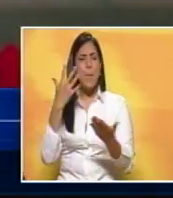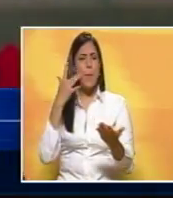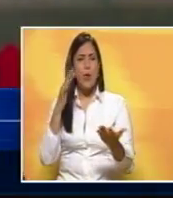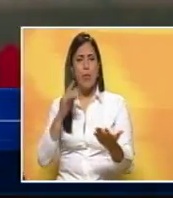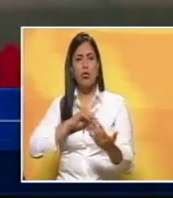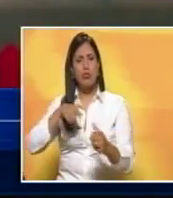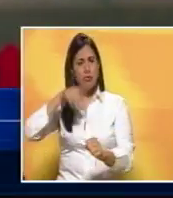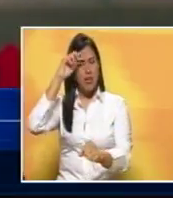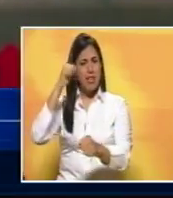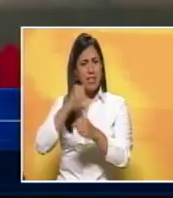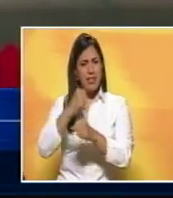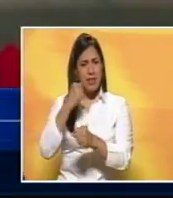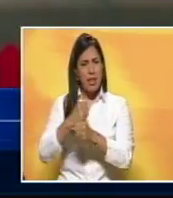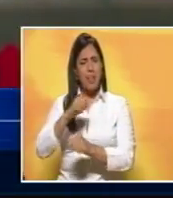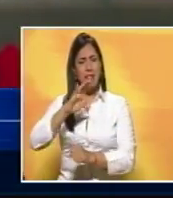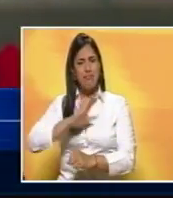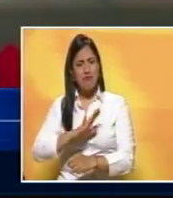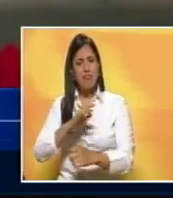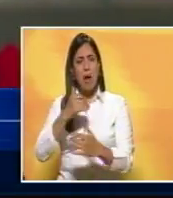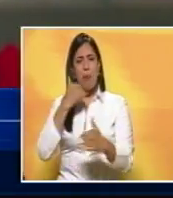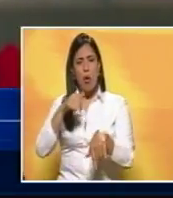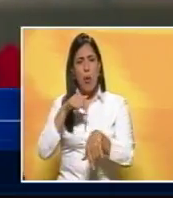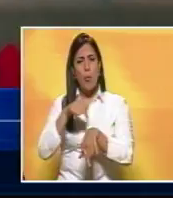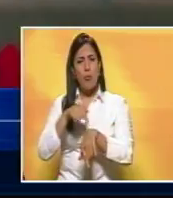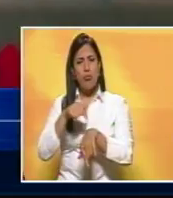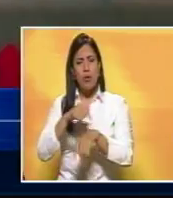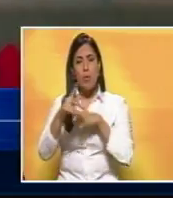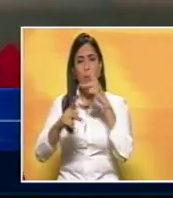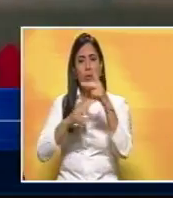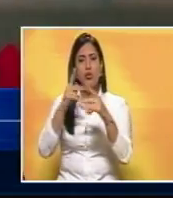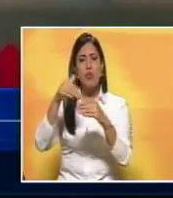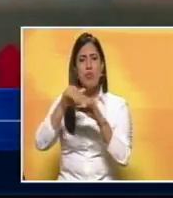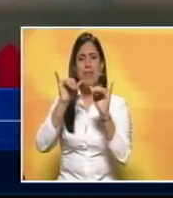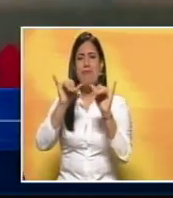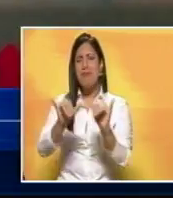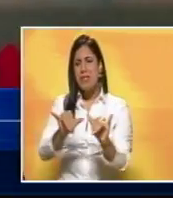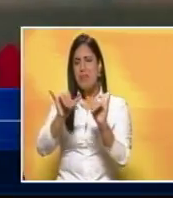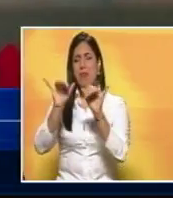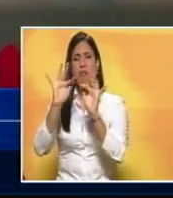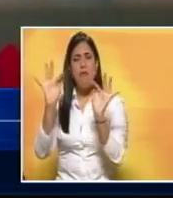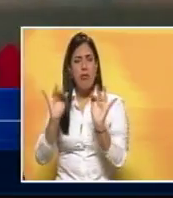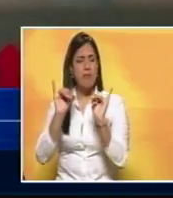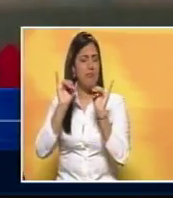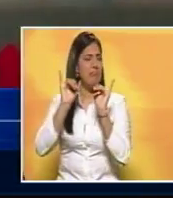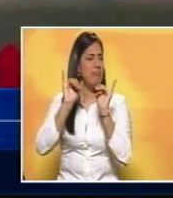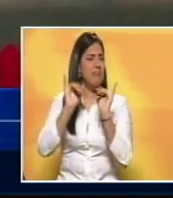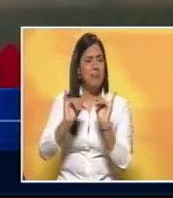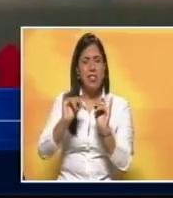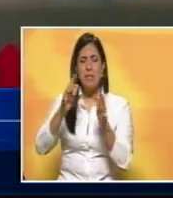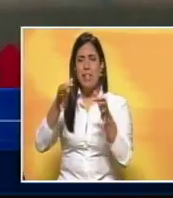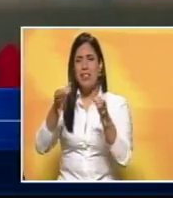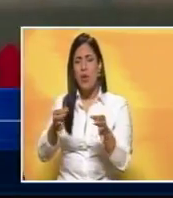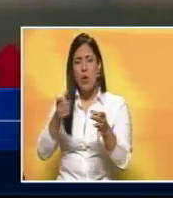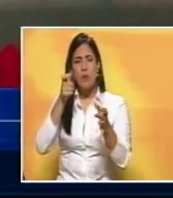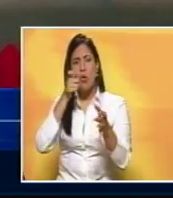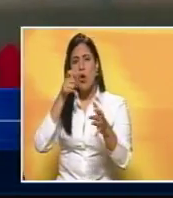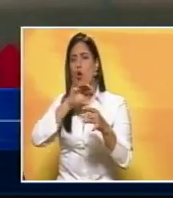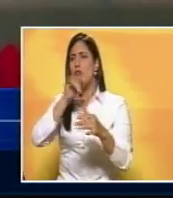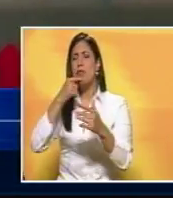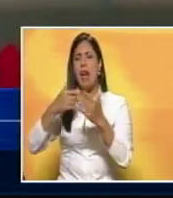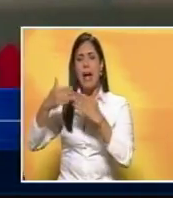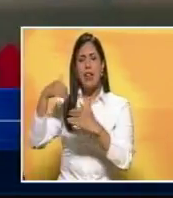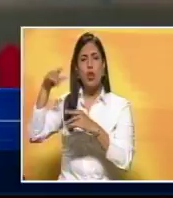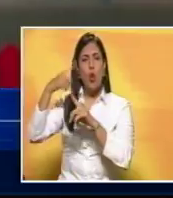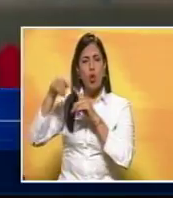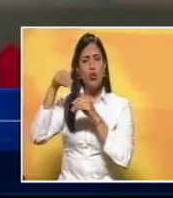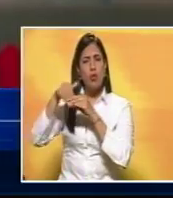estamos trabajando y estamos ante un proceso electoral con las mismas condiciones y las mismas garantías que hemos dado